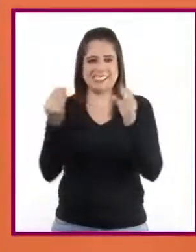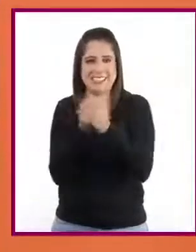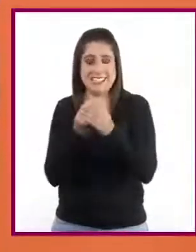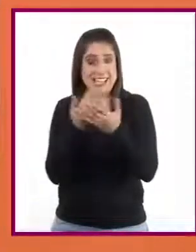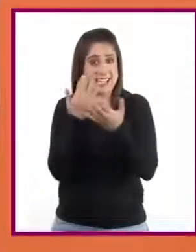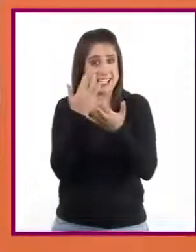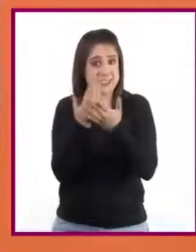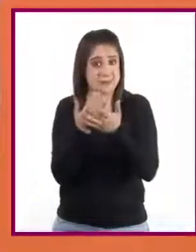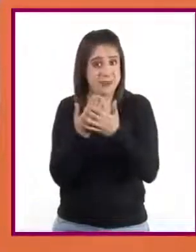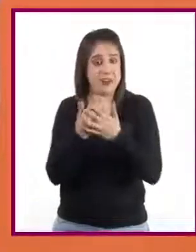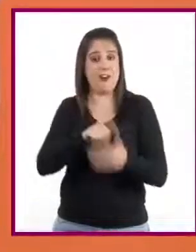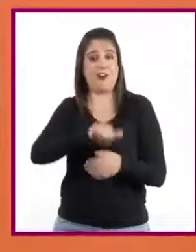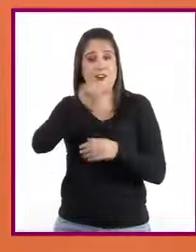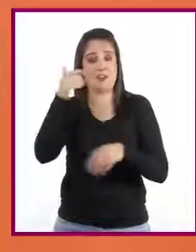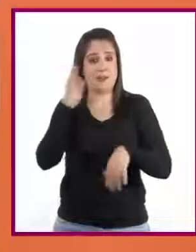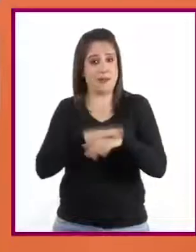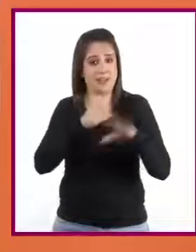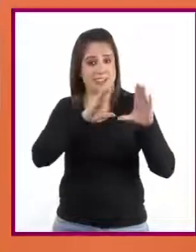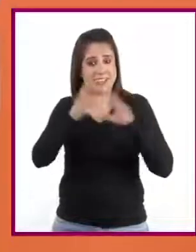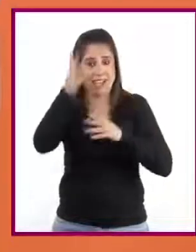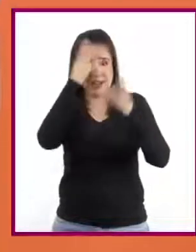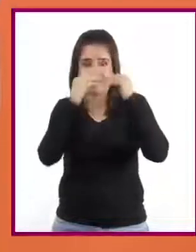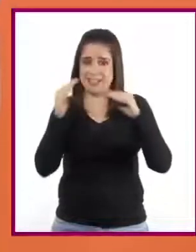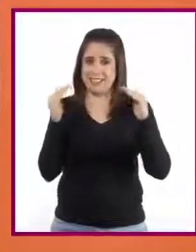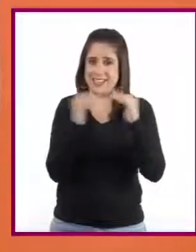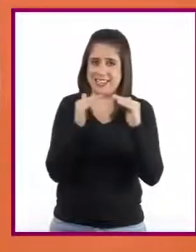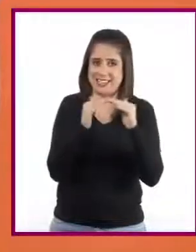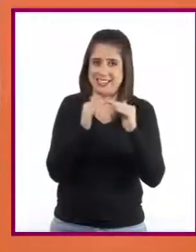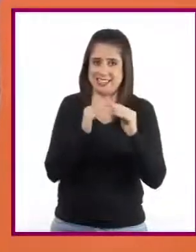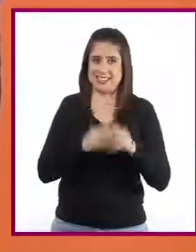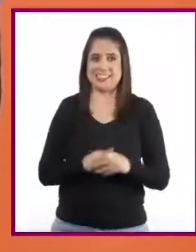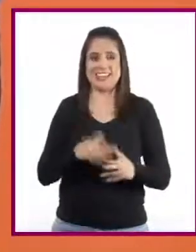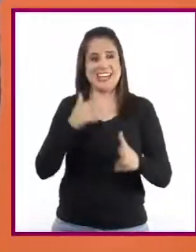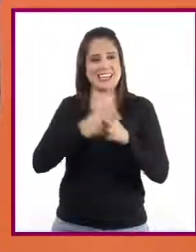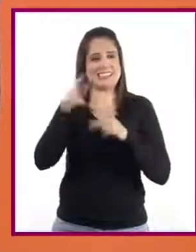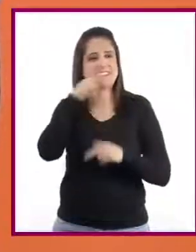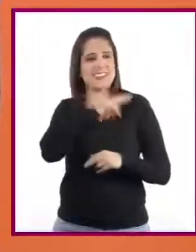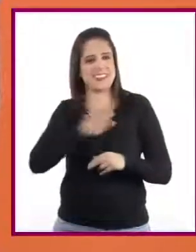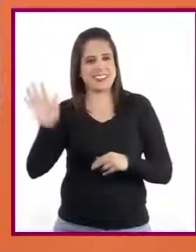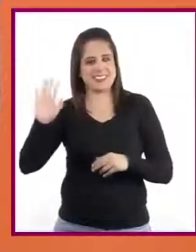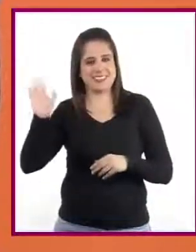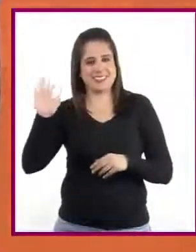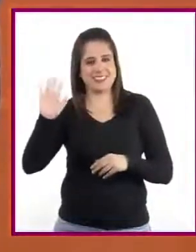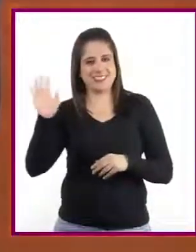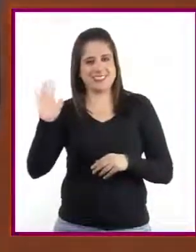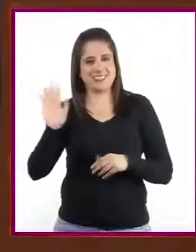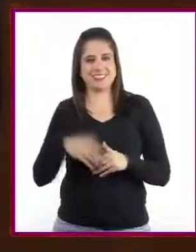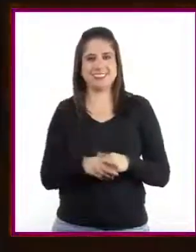Los esperamos en otra más de Aprende en Casa. ¡Hasta pronto!